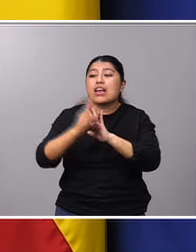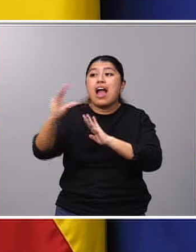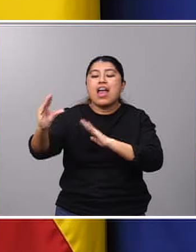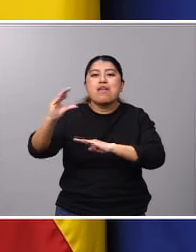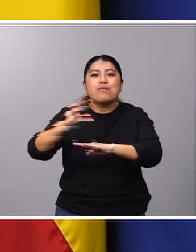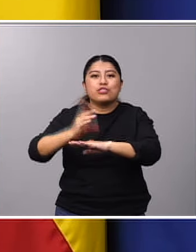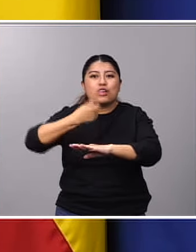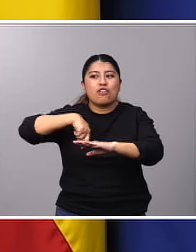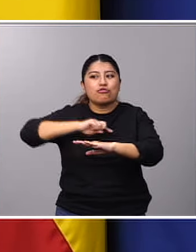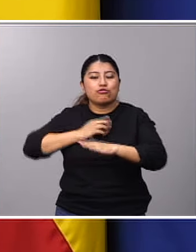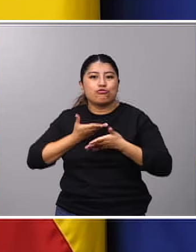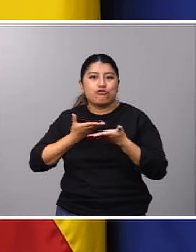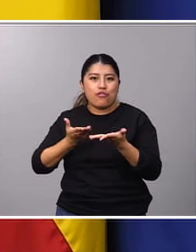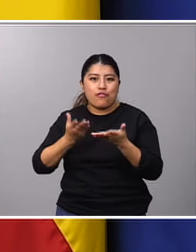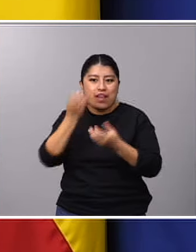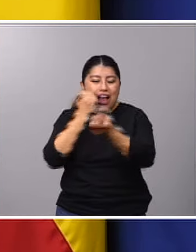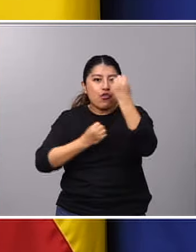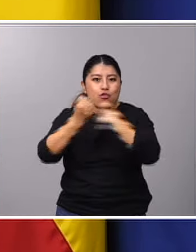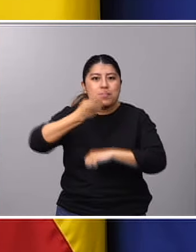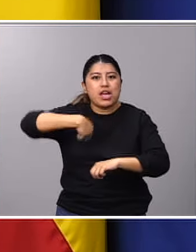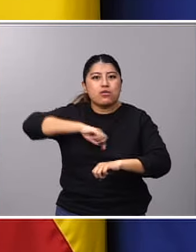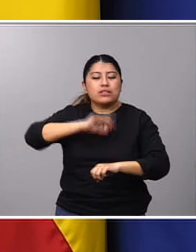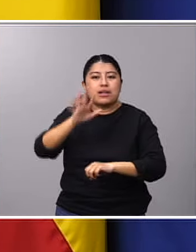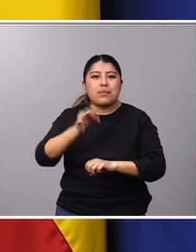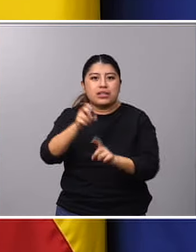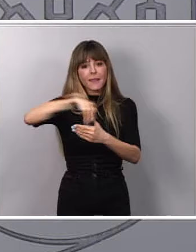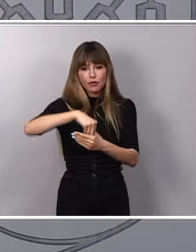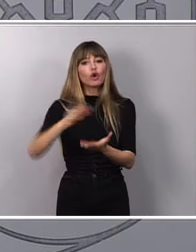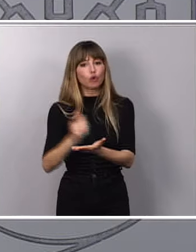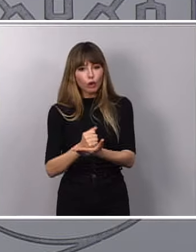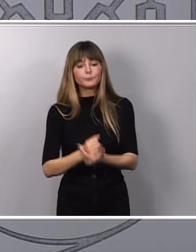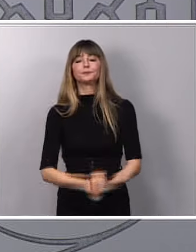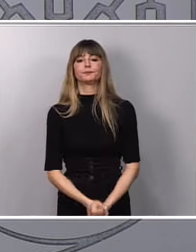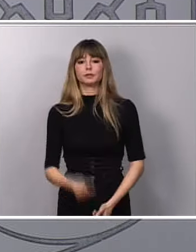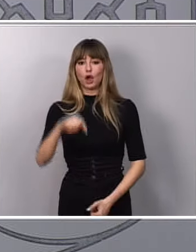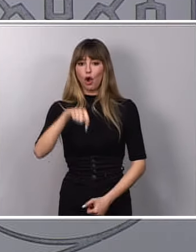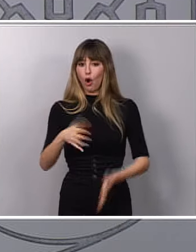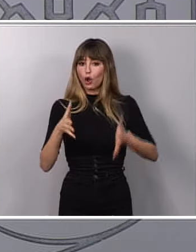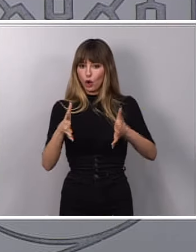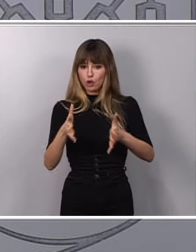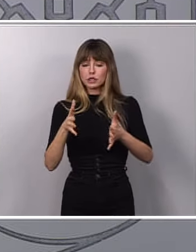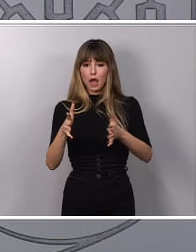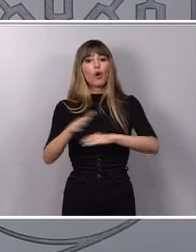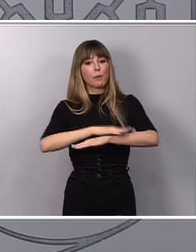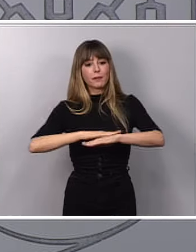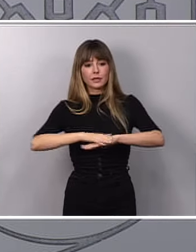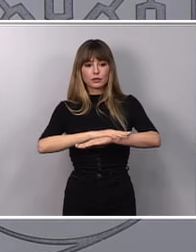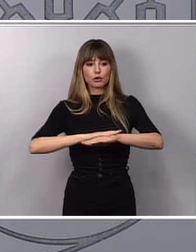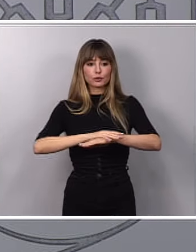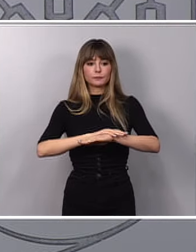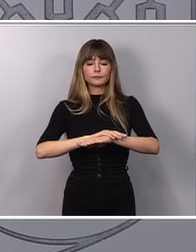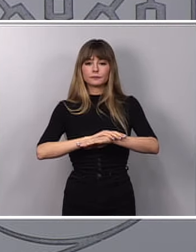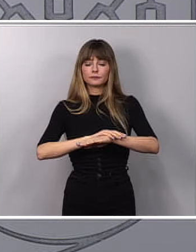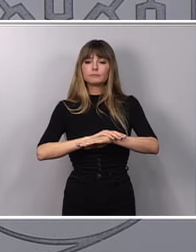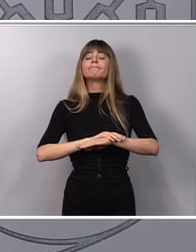inversores en nuestra economía y en las perspectivas económicas para España. Y hoy también en el Consejo de Ministros hemos